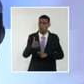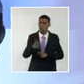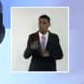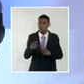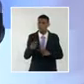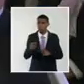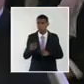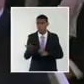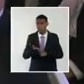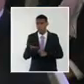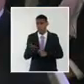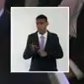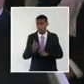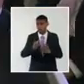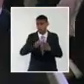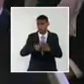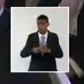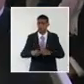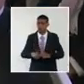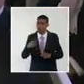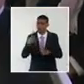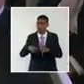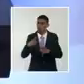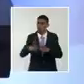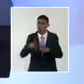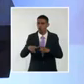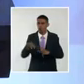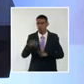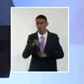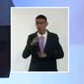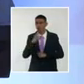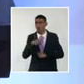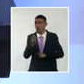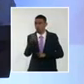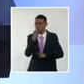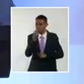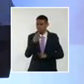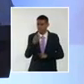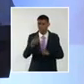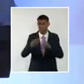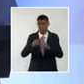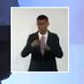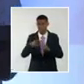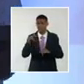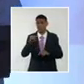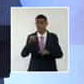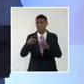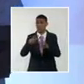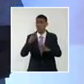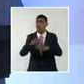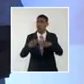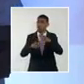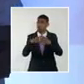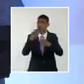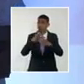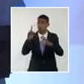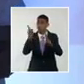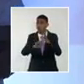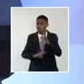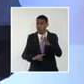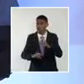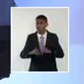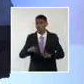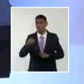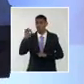corto plazo en otros sectores priorizados como el agroalimentario, la construcción y las energías